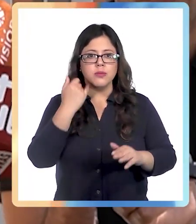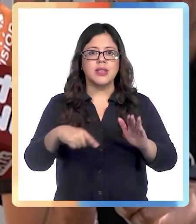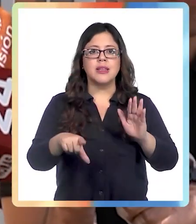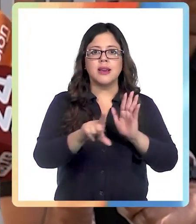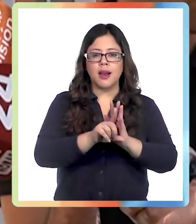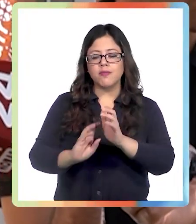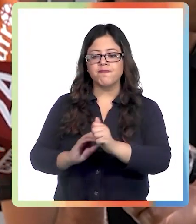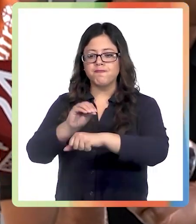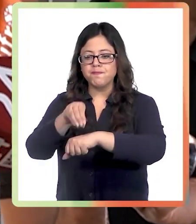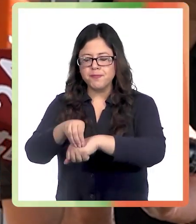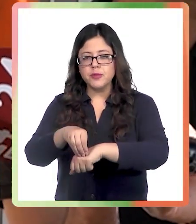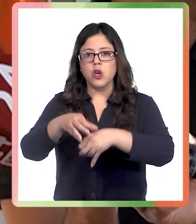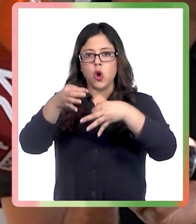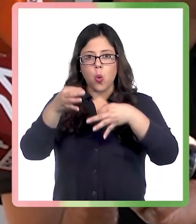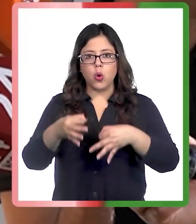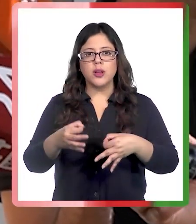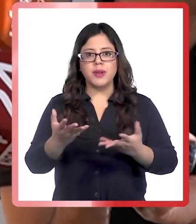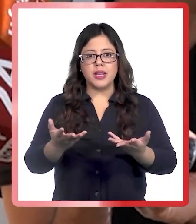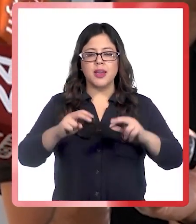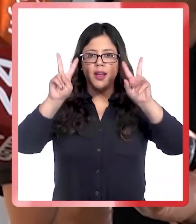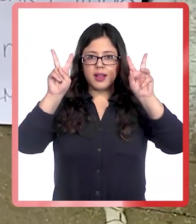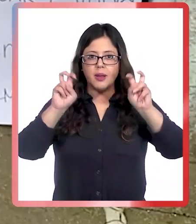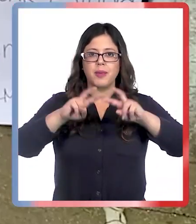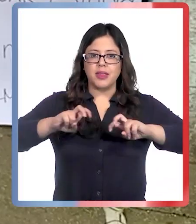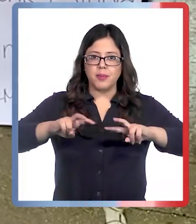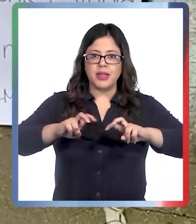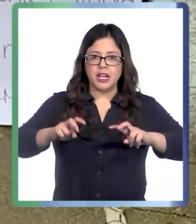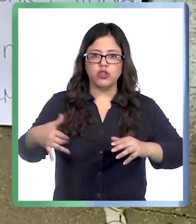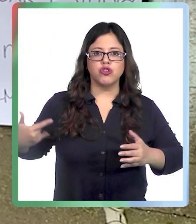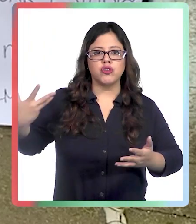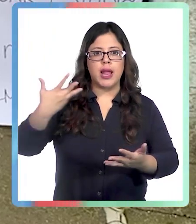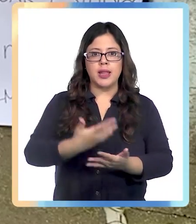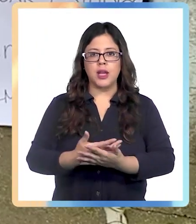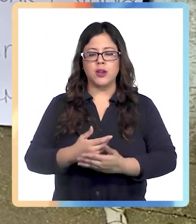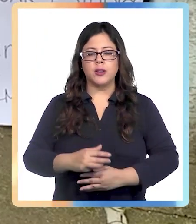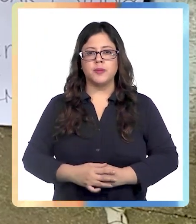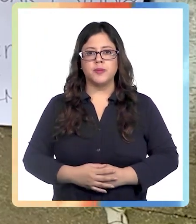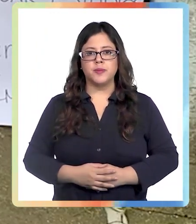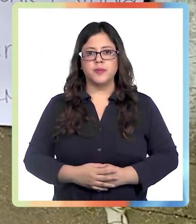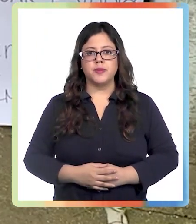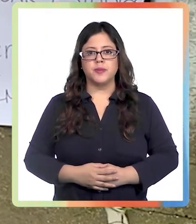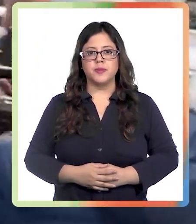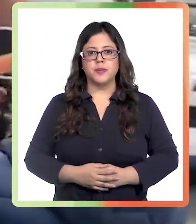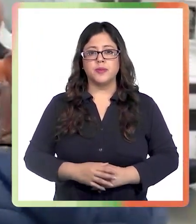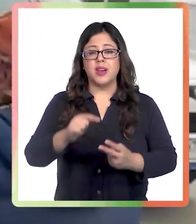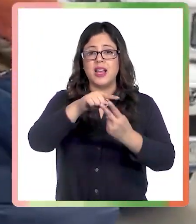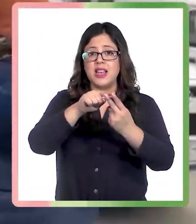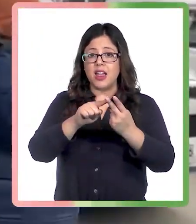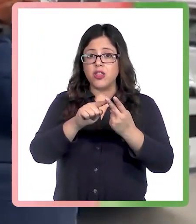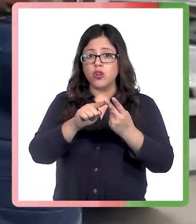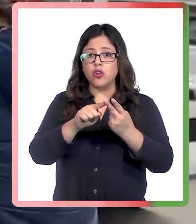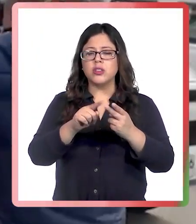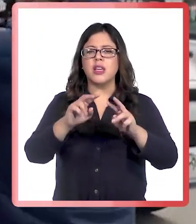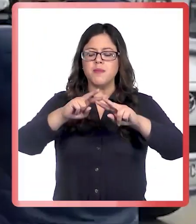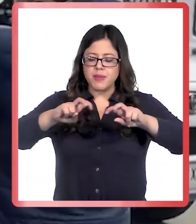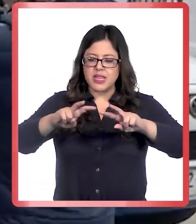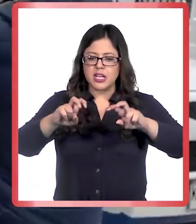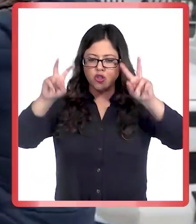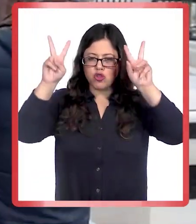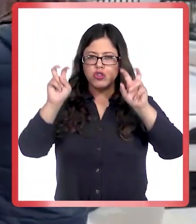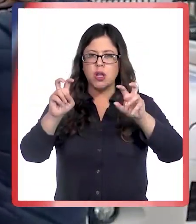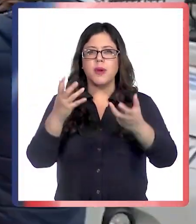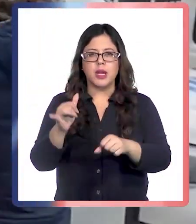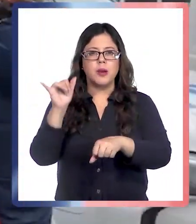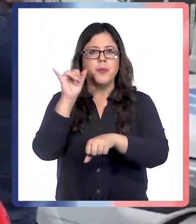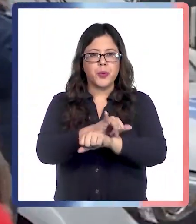durante el curso de las diligencias de investigación que se han desarrollado. El caso FOLAB y EDUC forma parte de una investigación por una defraudación cercana a